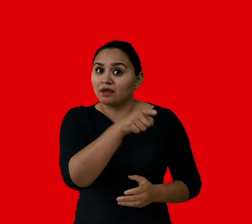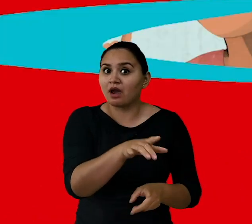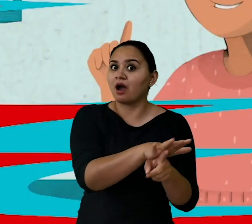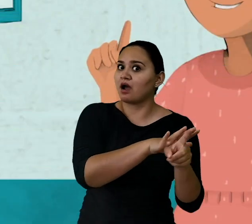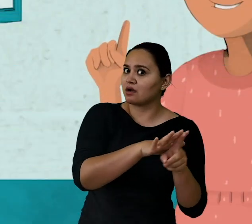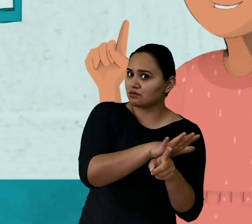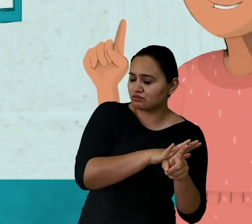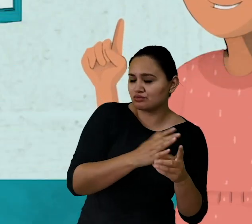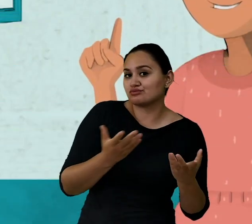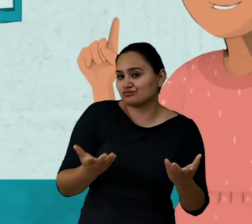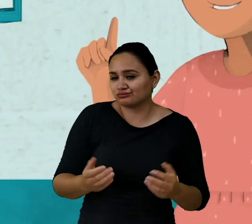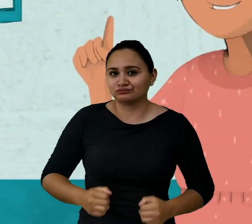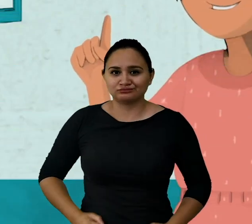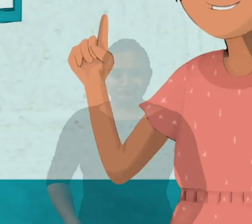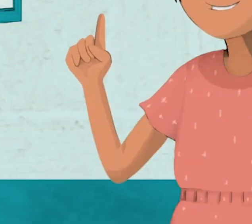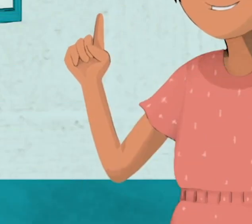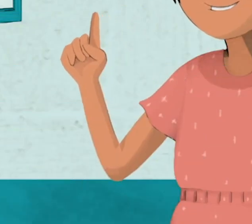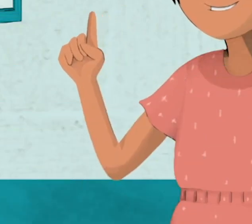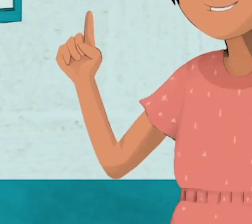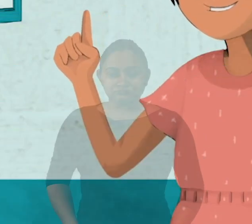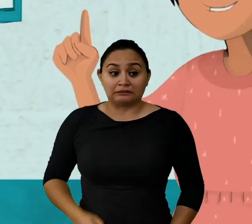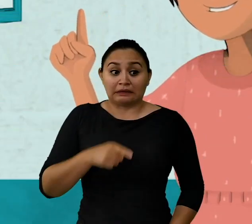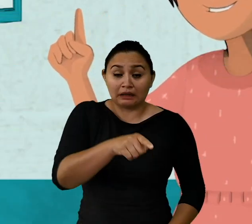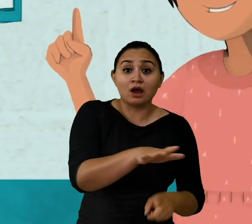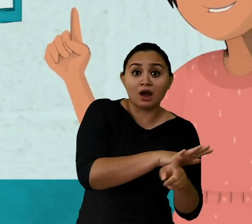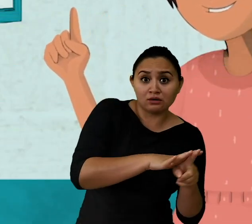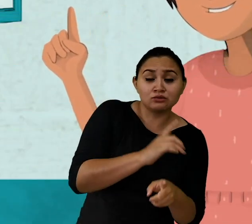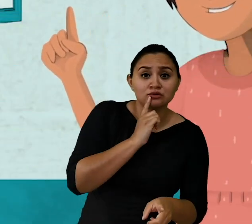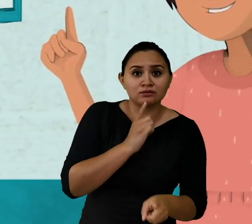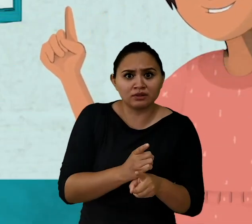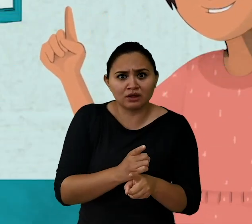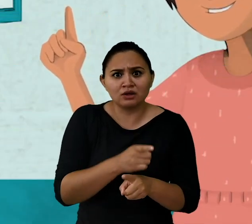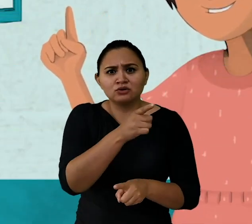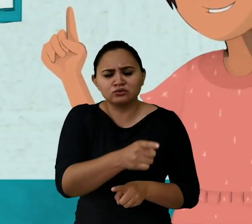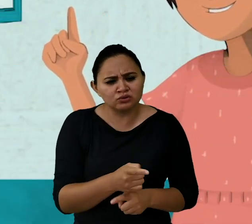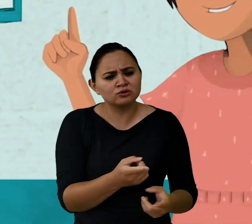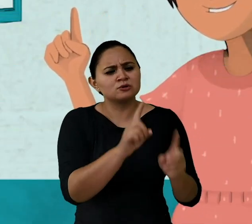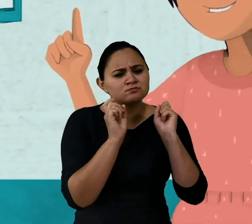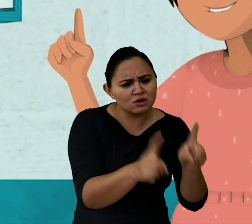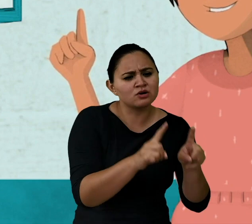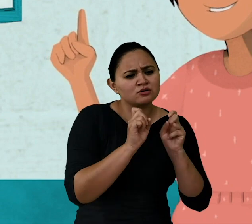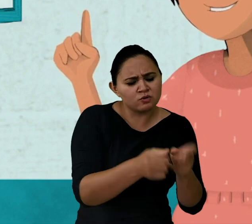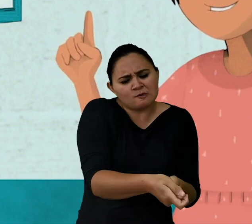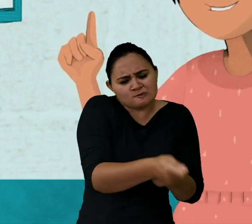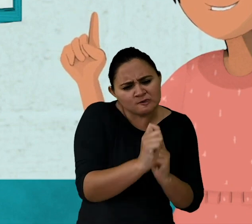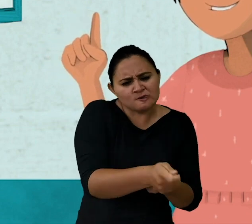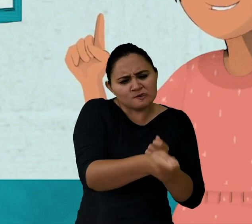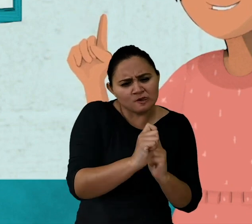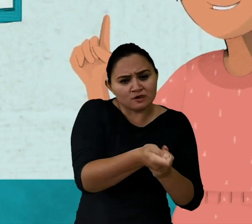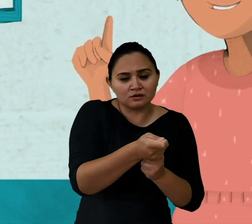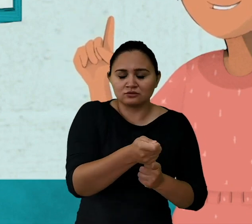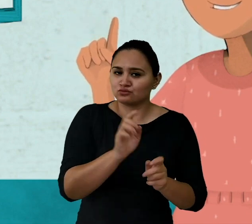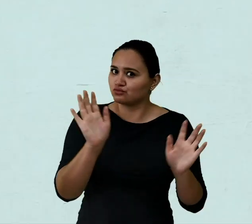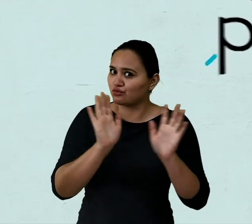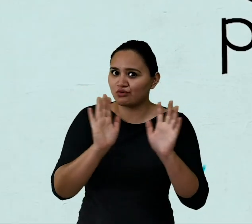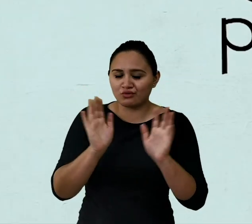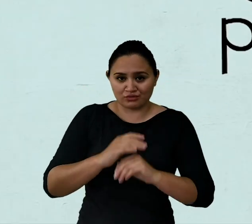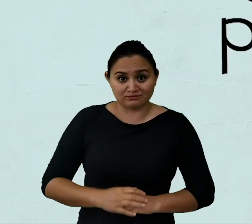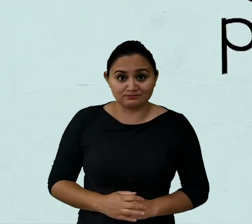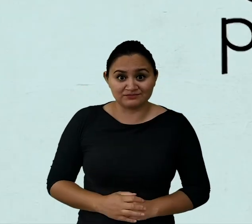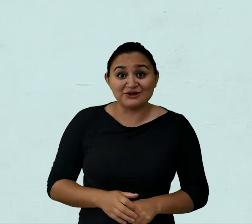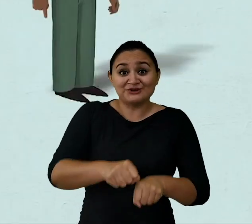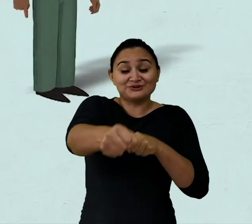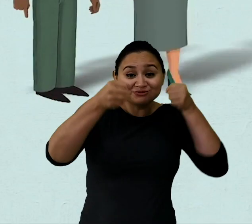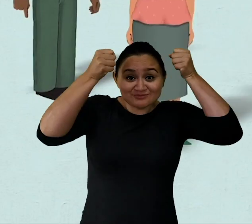siendo víctima de abuso sexual. Y si es así, no lo revictimices ni le hagas más preguntas.